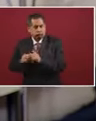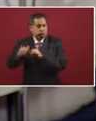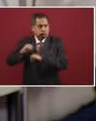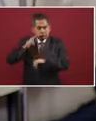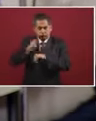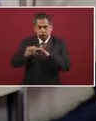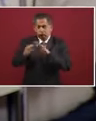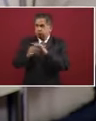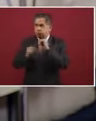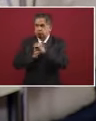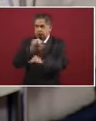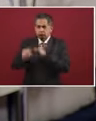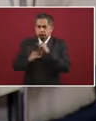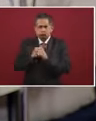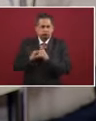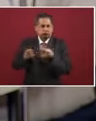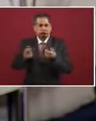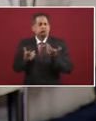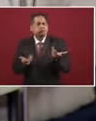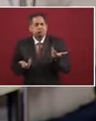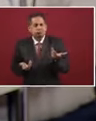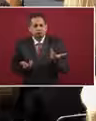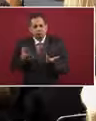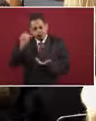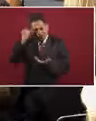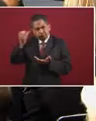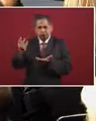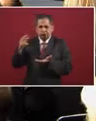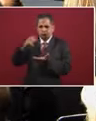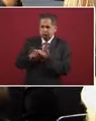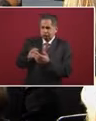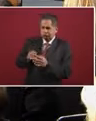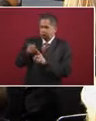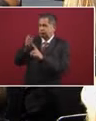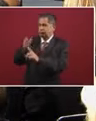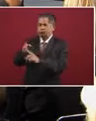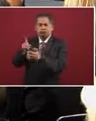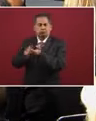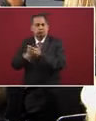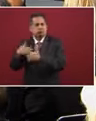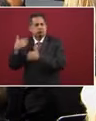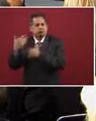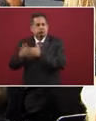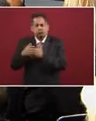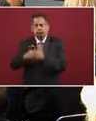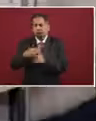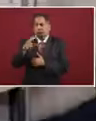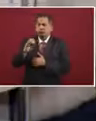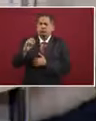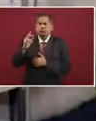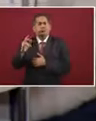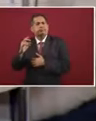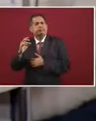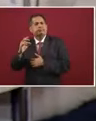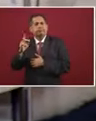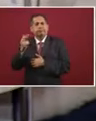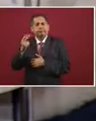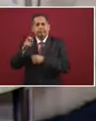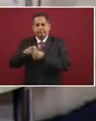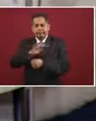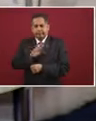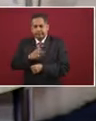nivel internacional por México, ¿cuál es la postura que ustedes van a llevar a la siguiente COP25, que creo que ahora será en